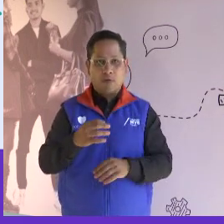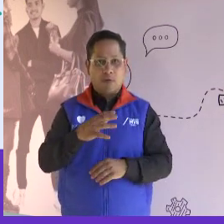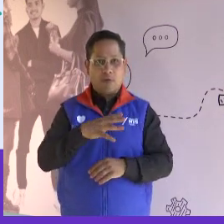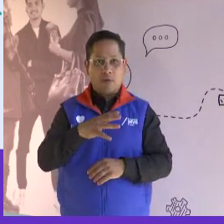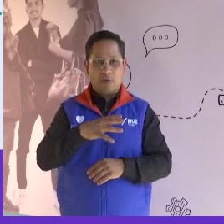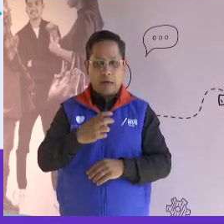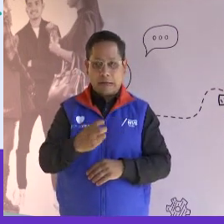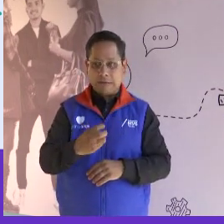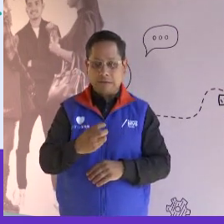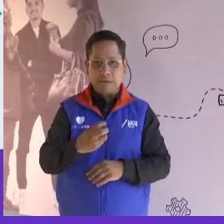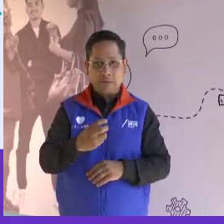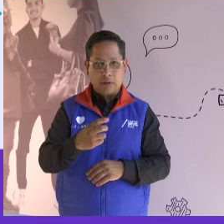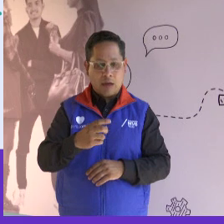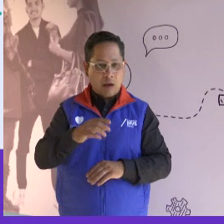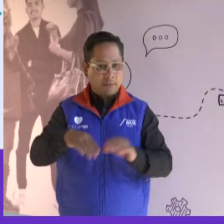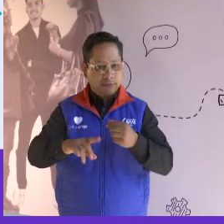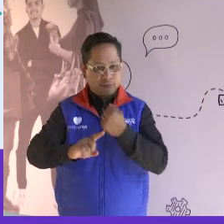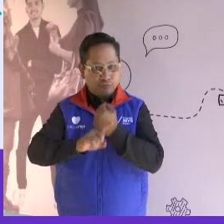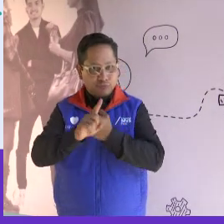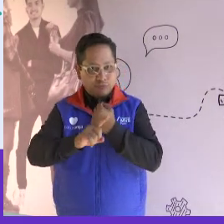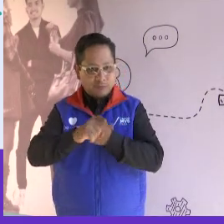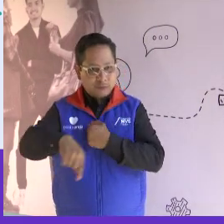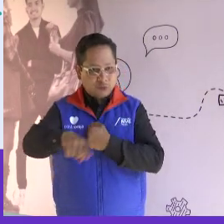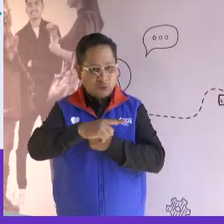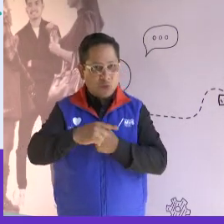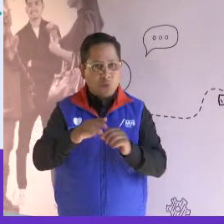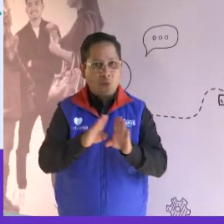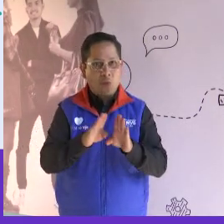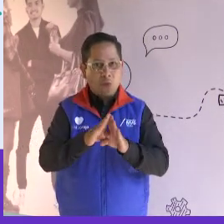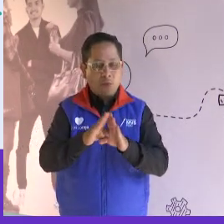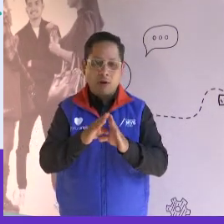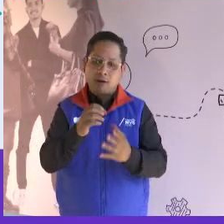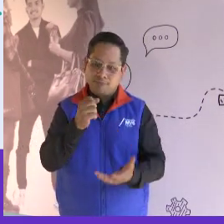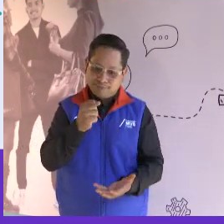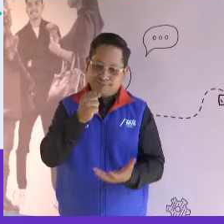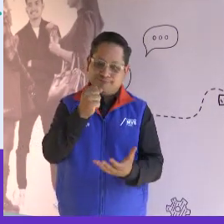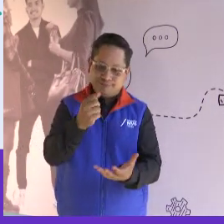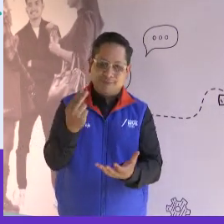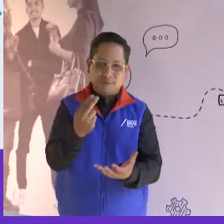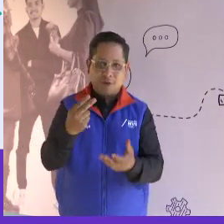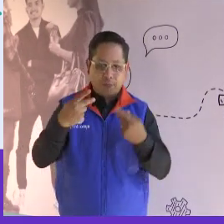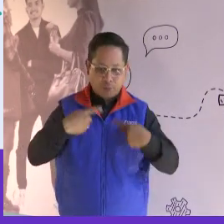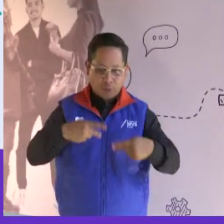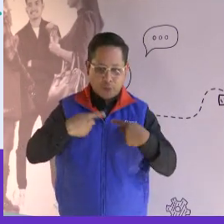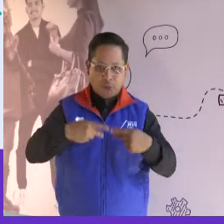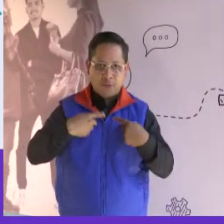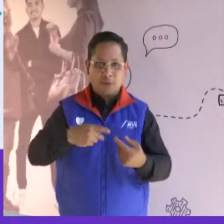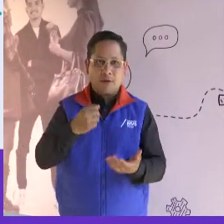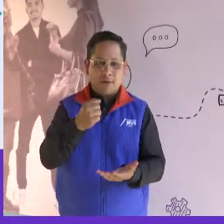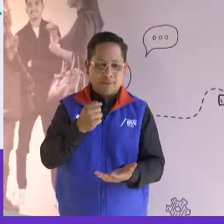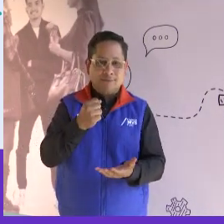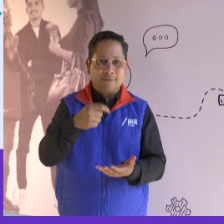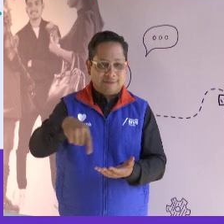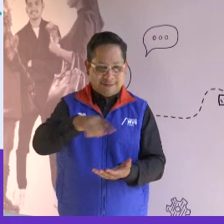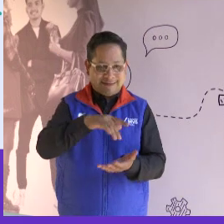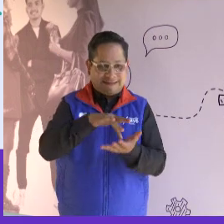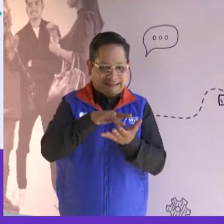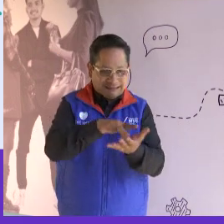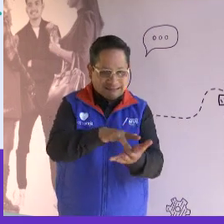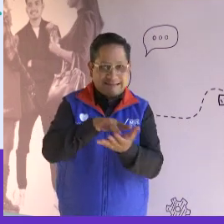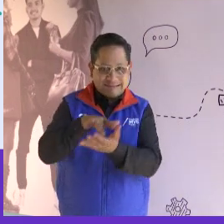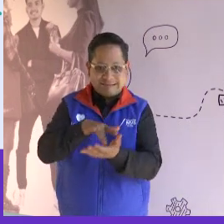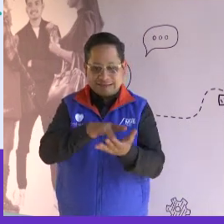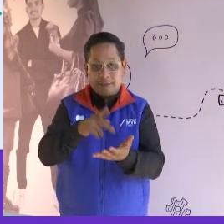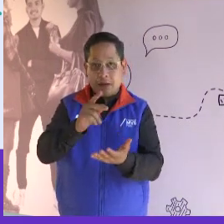ocurre sin que haya personas involucradas, sin que haya recursos financieros disponibles, sin que haya recursos físicos disponibles, ¿no? Eso es